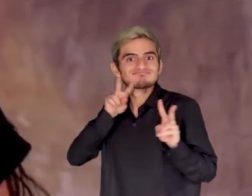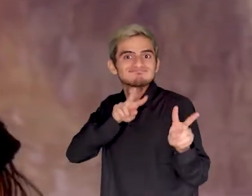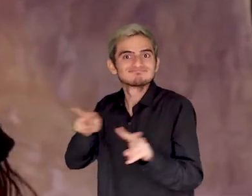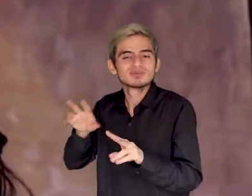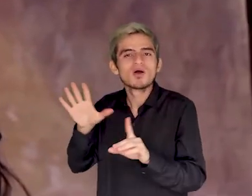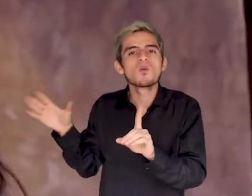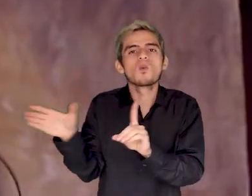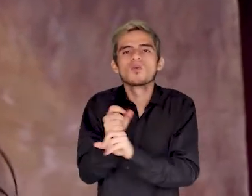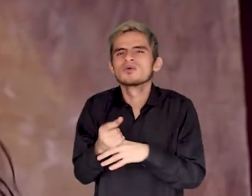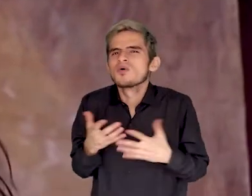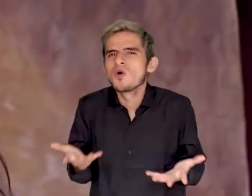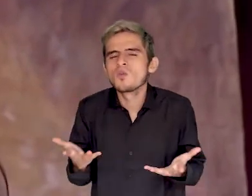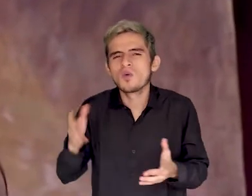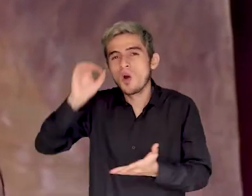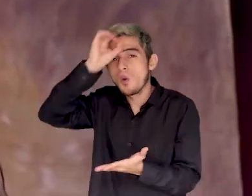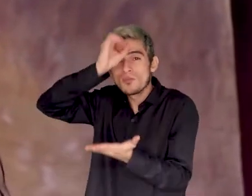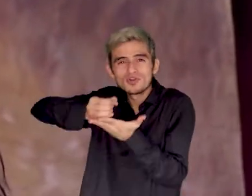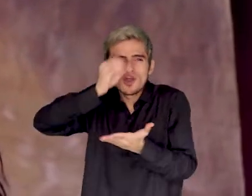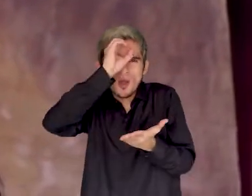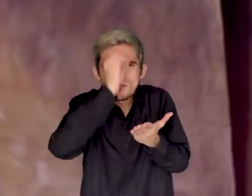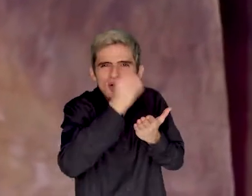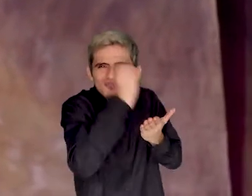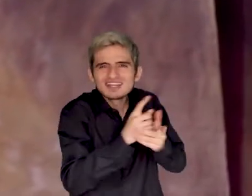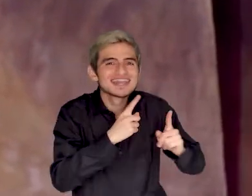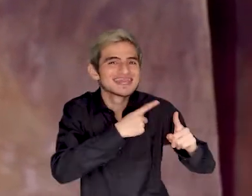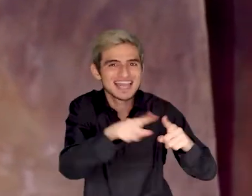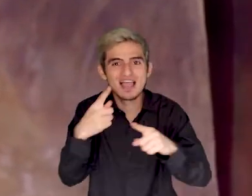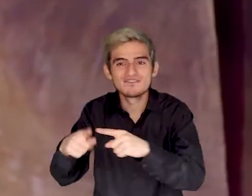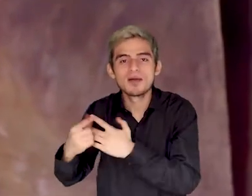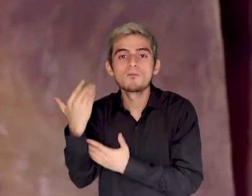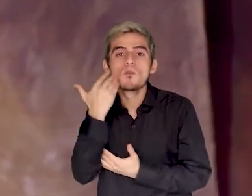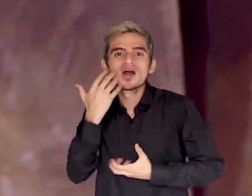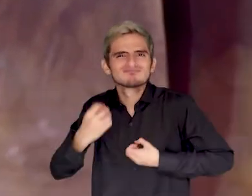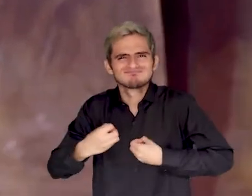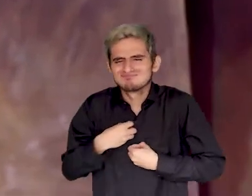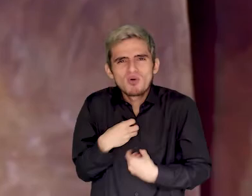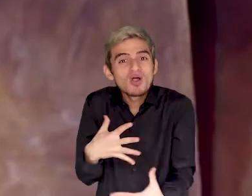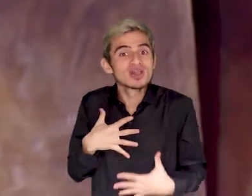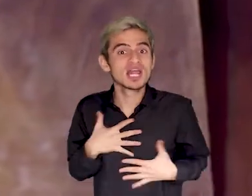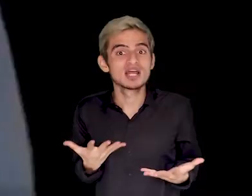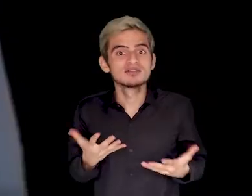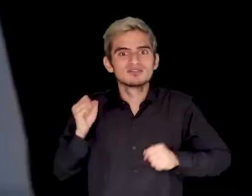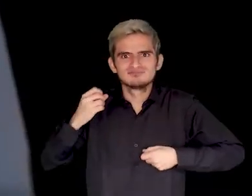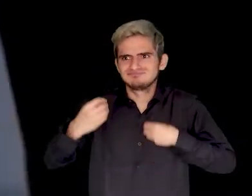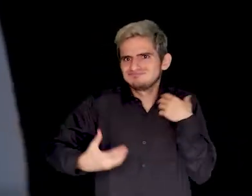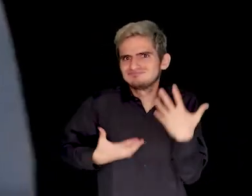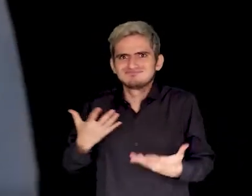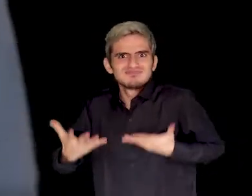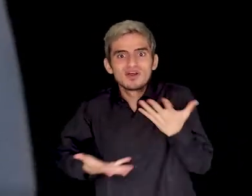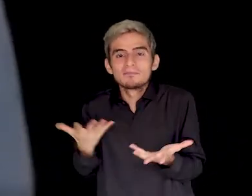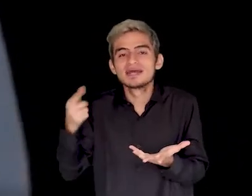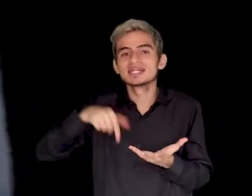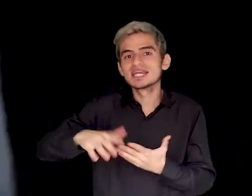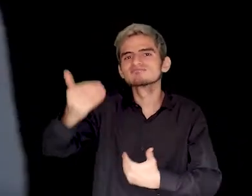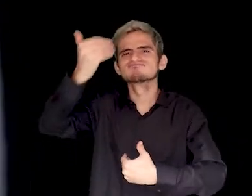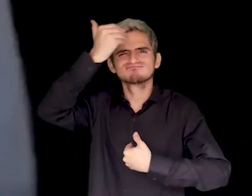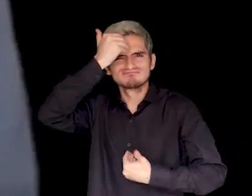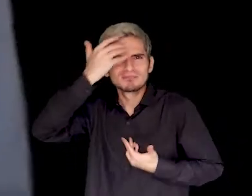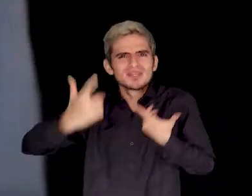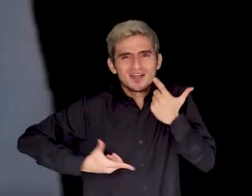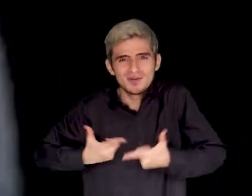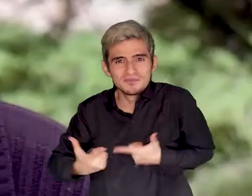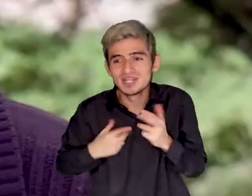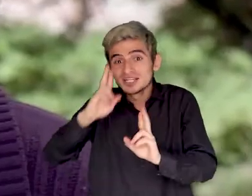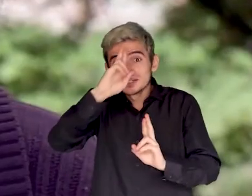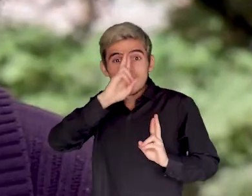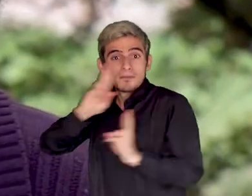En el transcurso de este capítulo pudimos recuperar diferentes puntos de vista de mujeres guionistas y directoras apasionadas por lo que hacen, conscientes